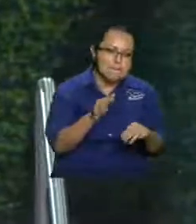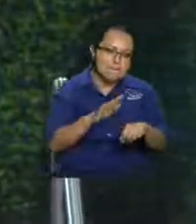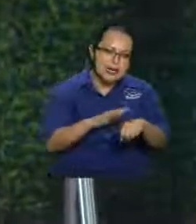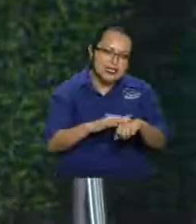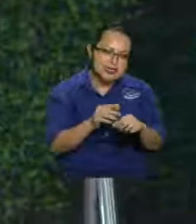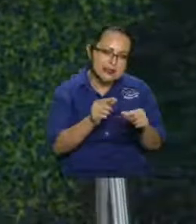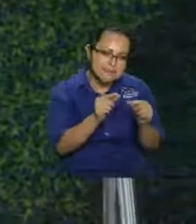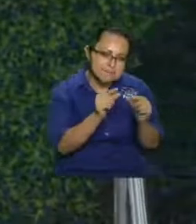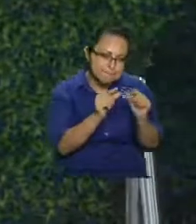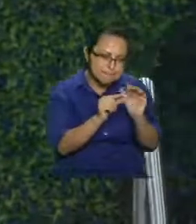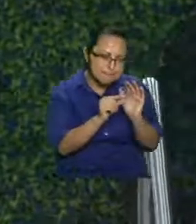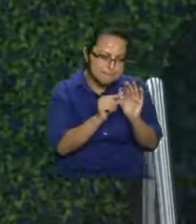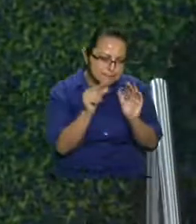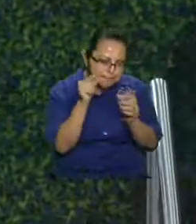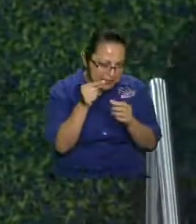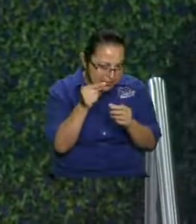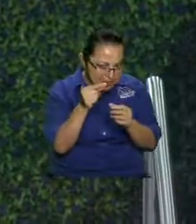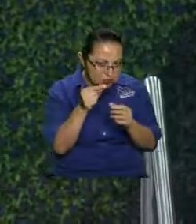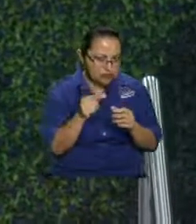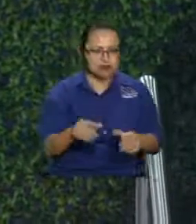nuevo y los hizo más pequeñitos.